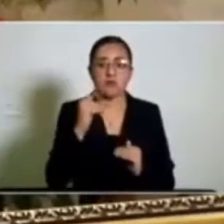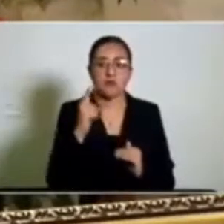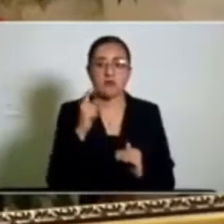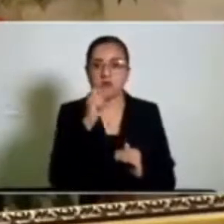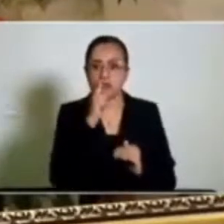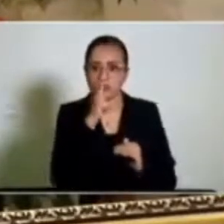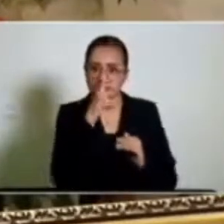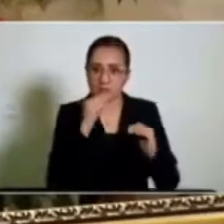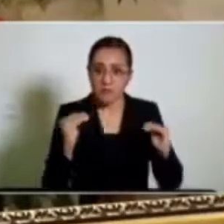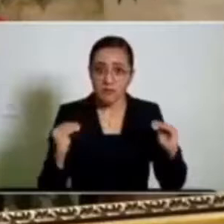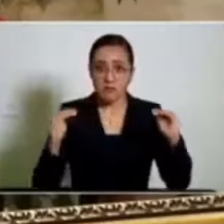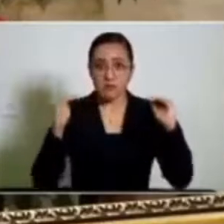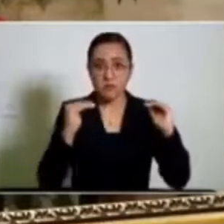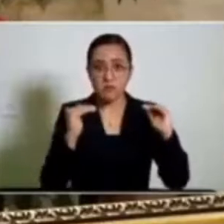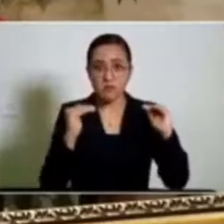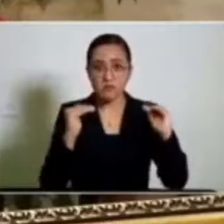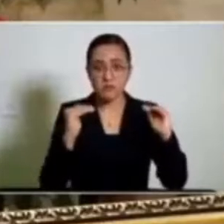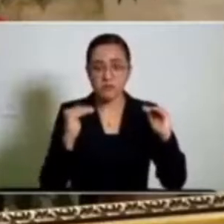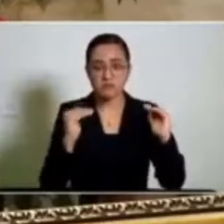Solo eso.